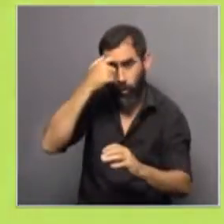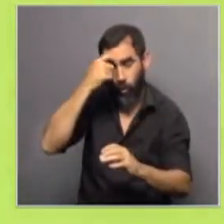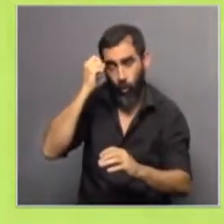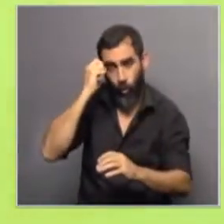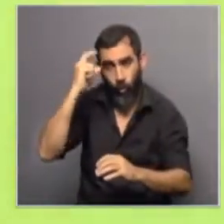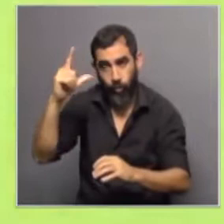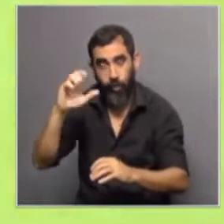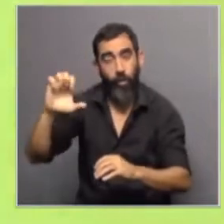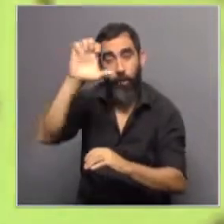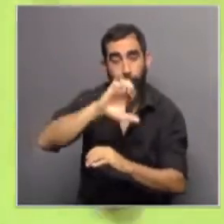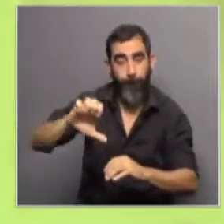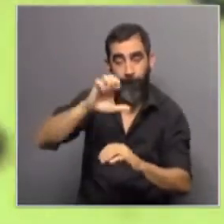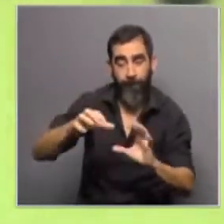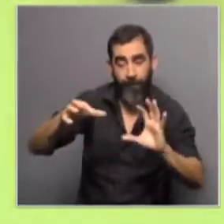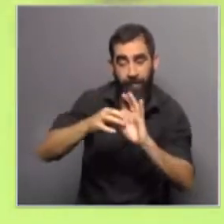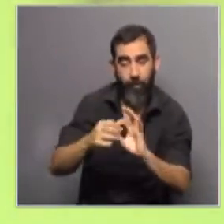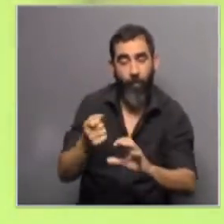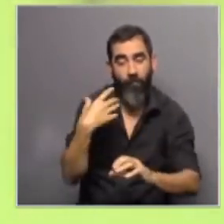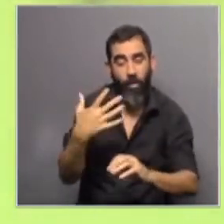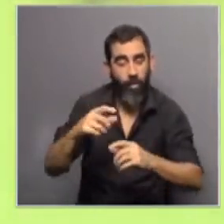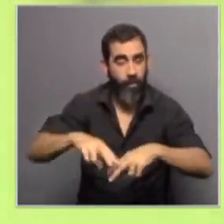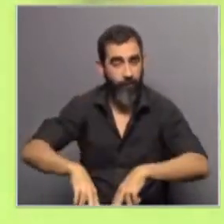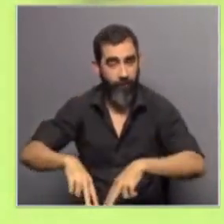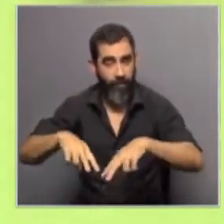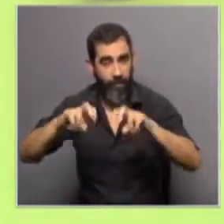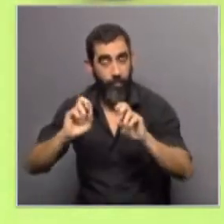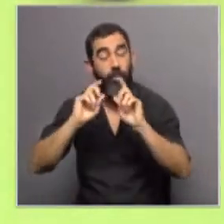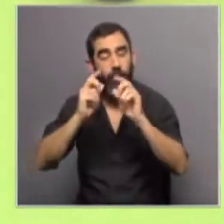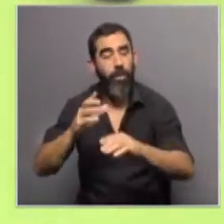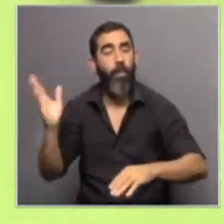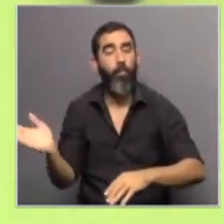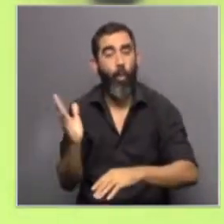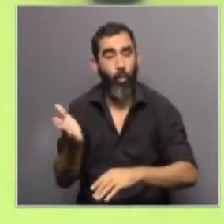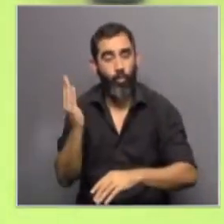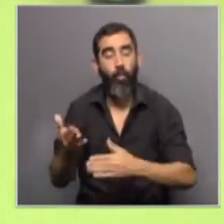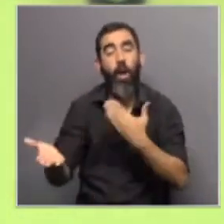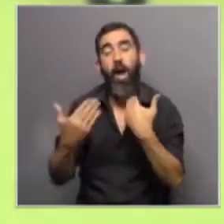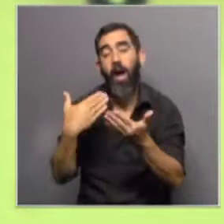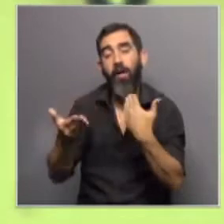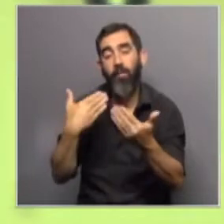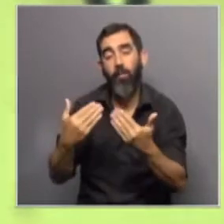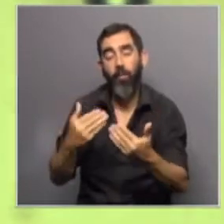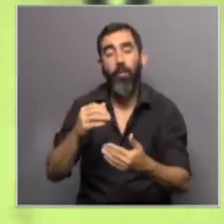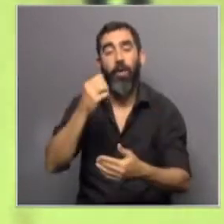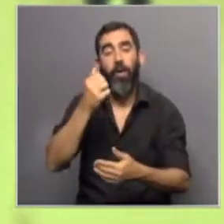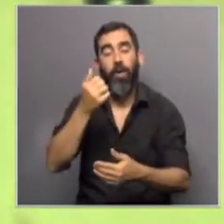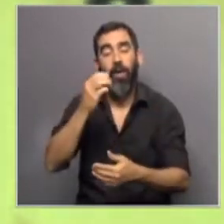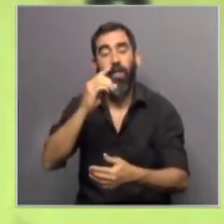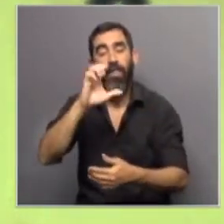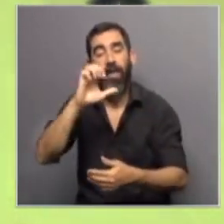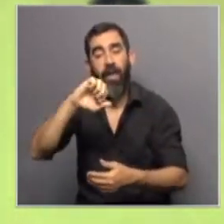y las empresas para dar valor a la investigación y también a la producción. Conversamos con Atilio De